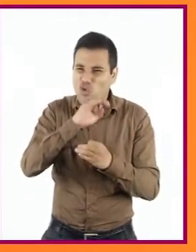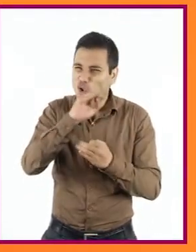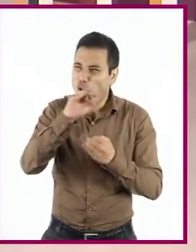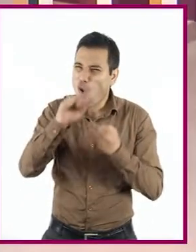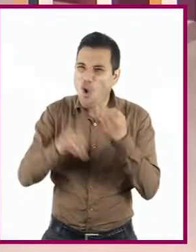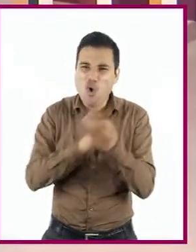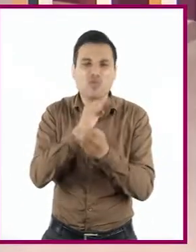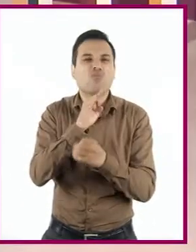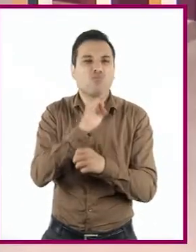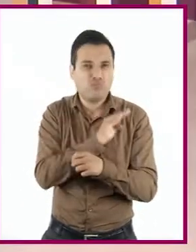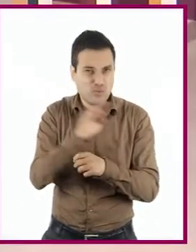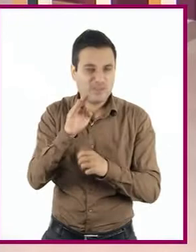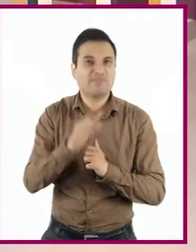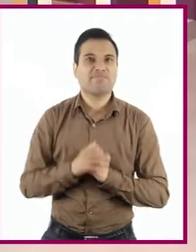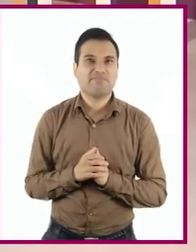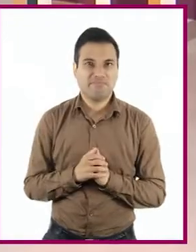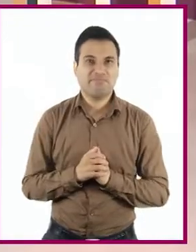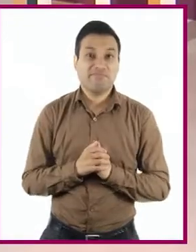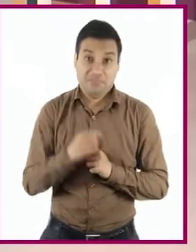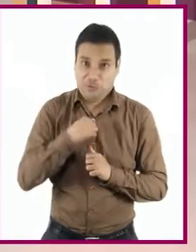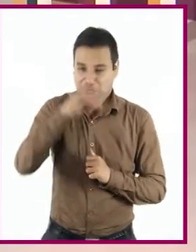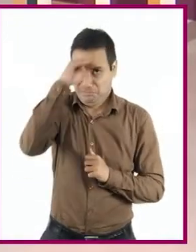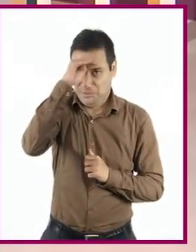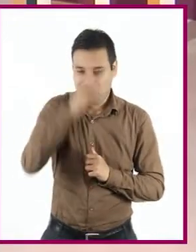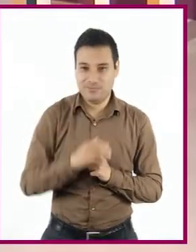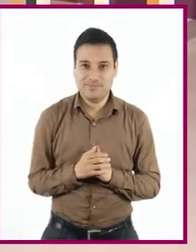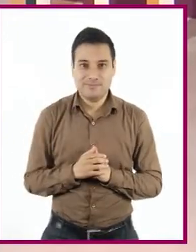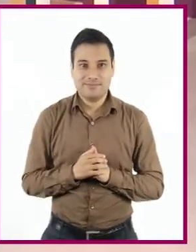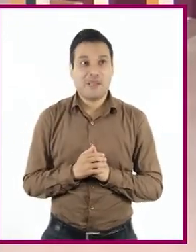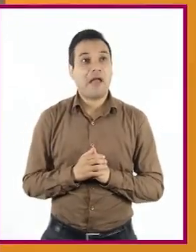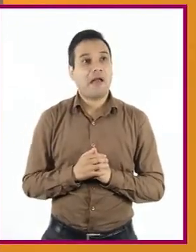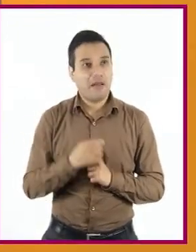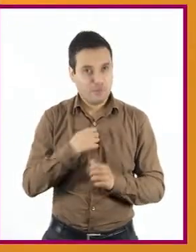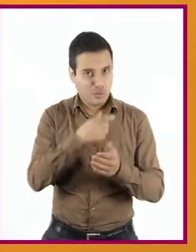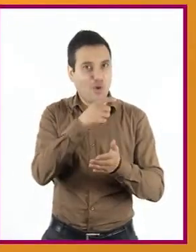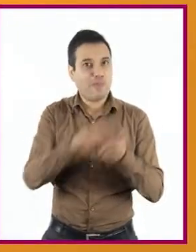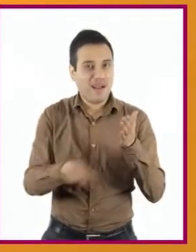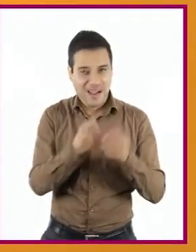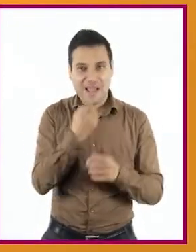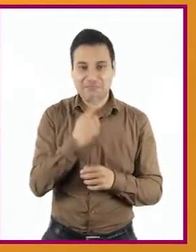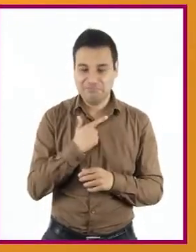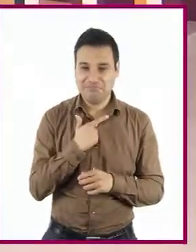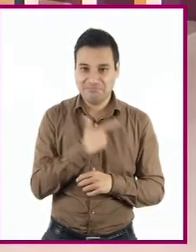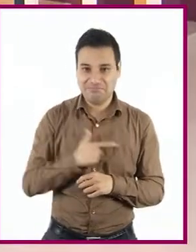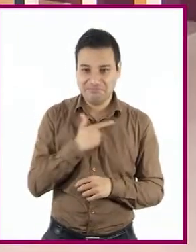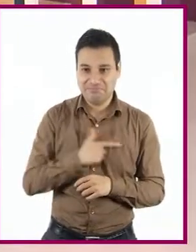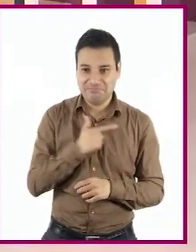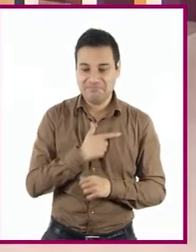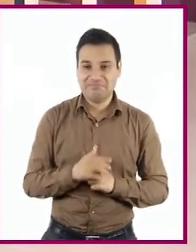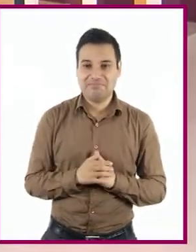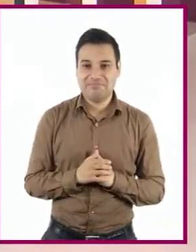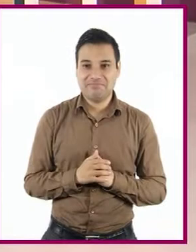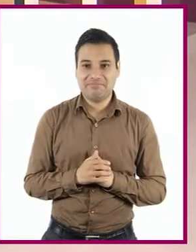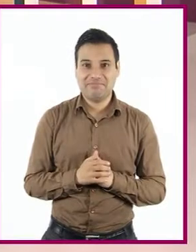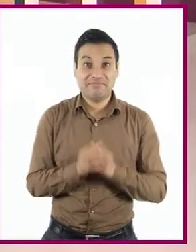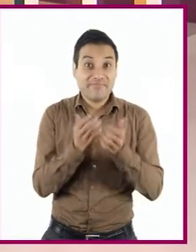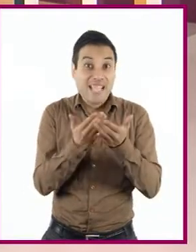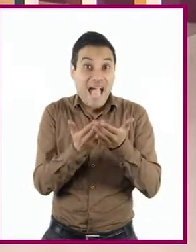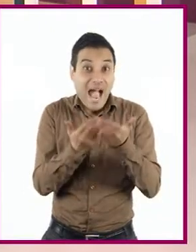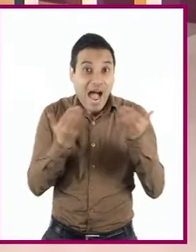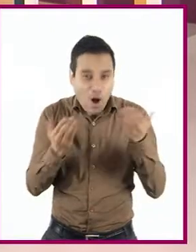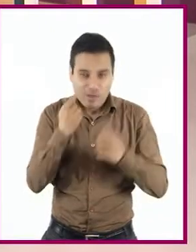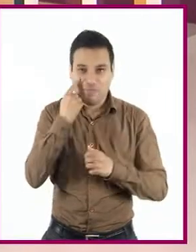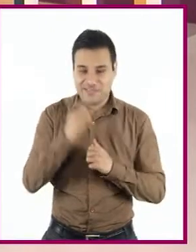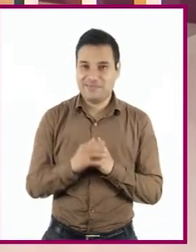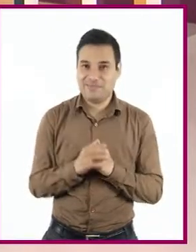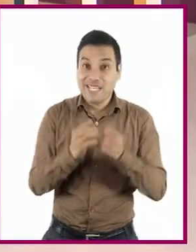creemos y lo que forma parte de nosotros. Ah, yo voy a comprar varias cápsulas de esas. Muy bien, muy bien. Ahora acompáñenos a ver algunos